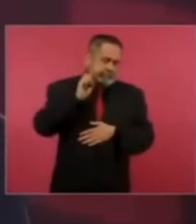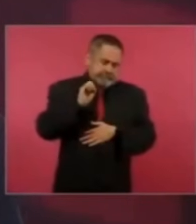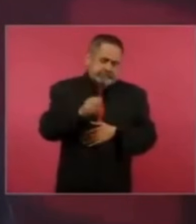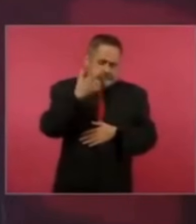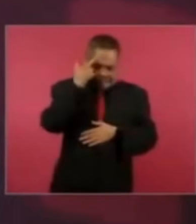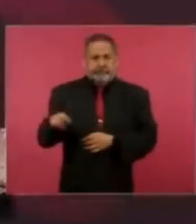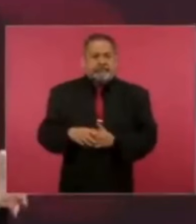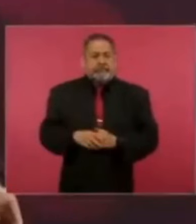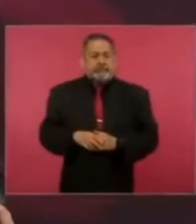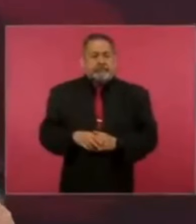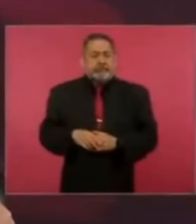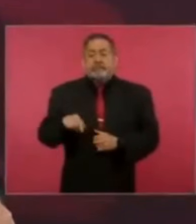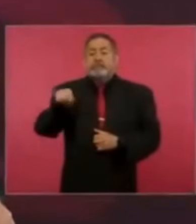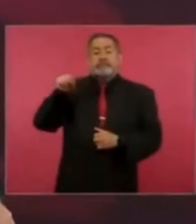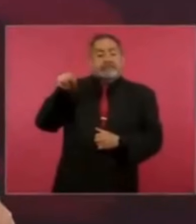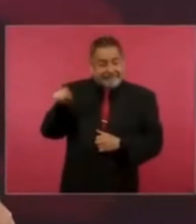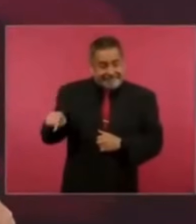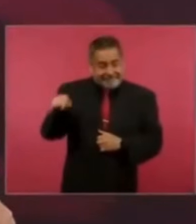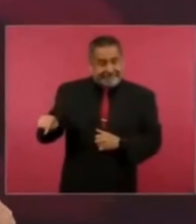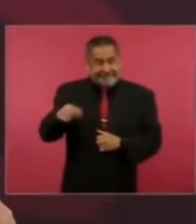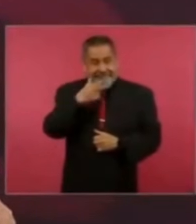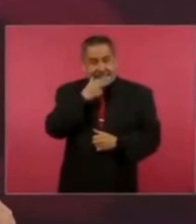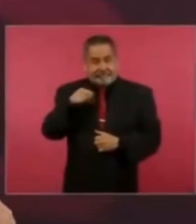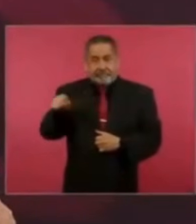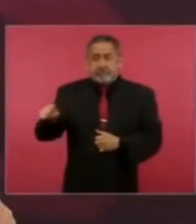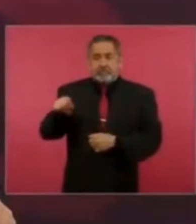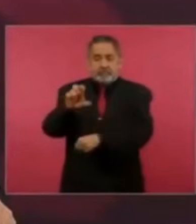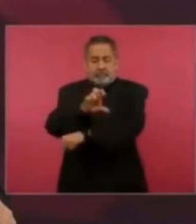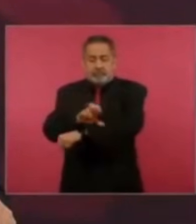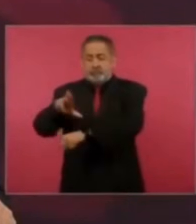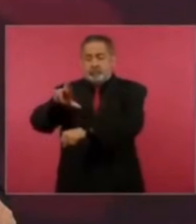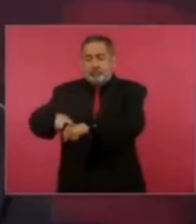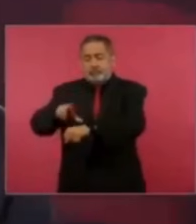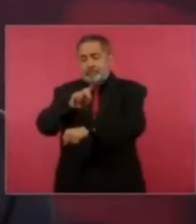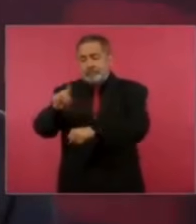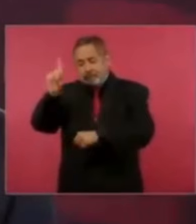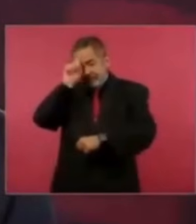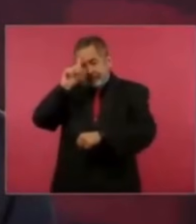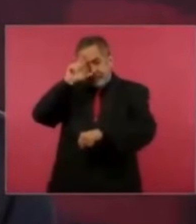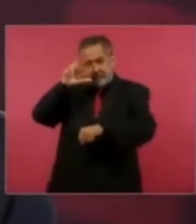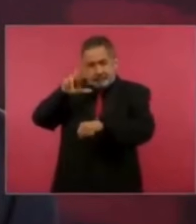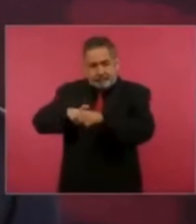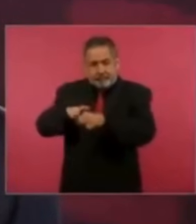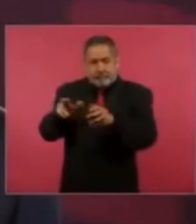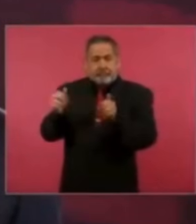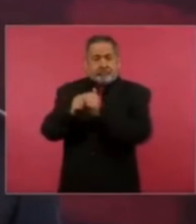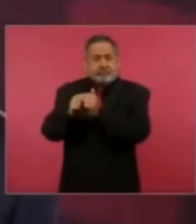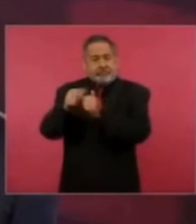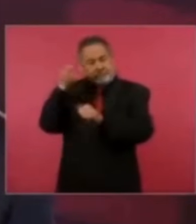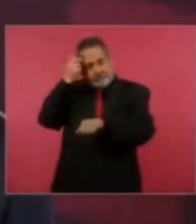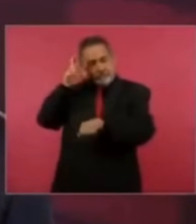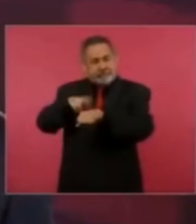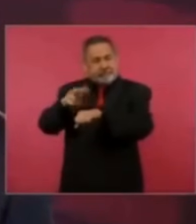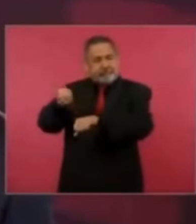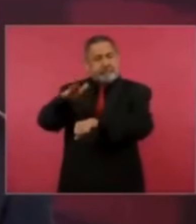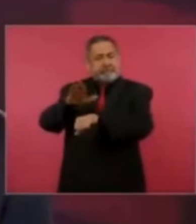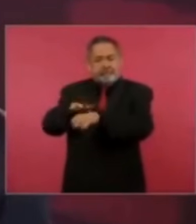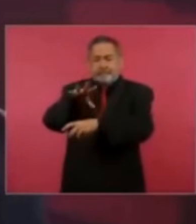a ir al video. Como coordinador de asesores del director de